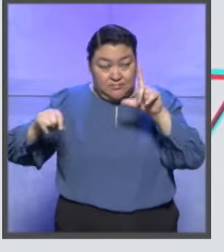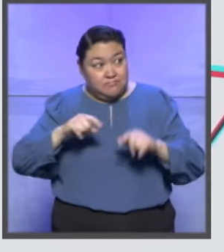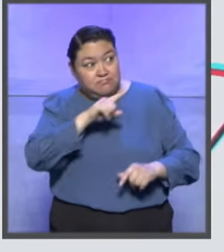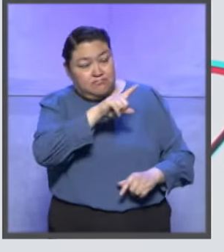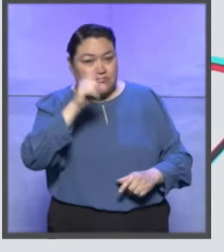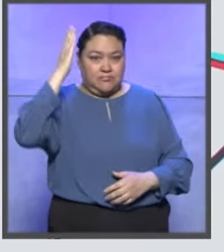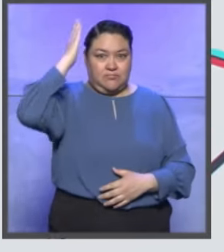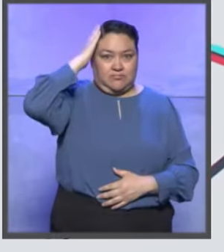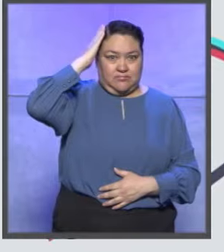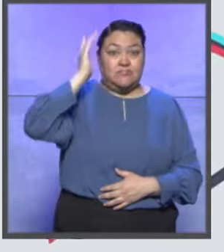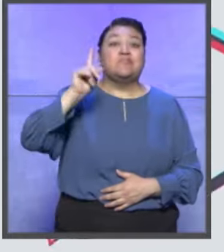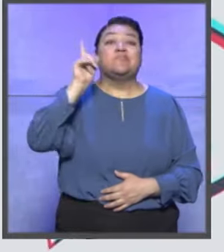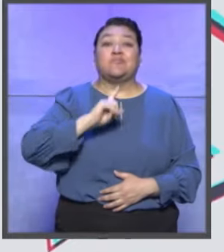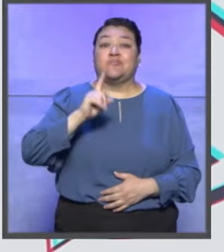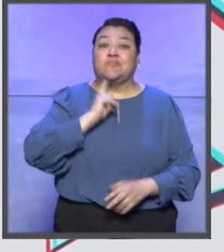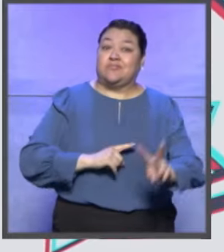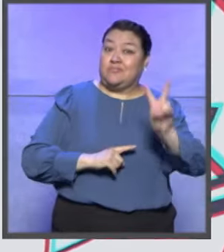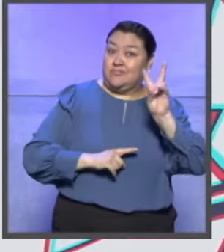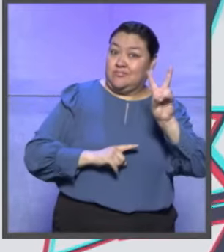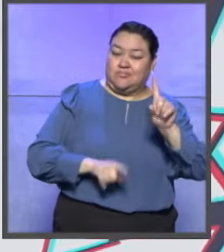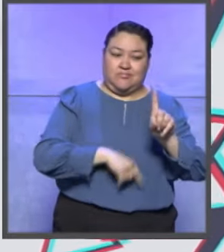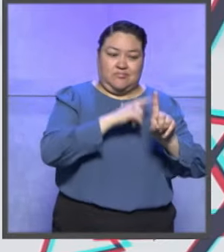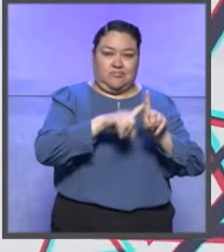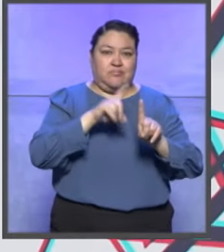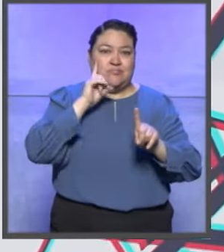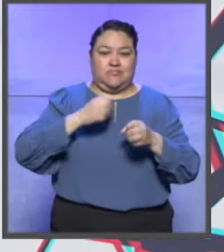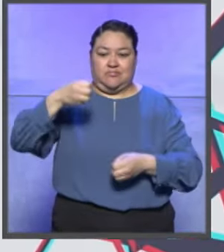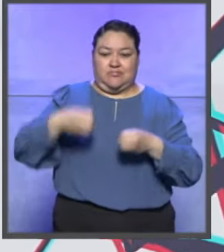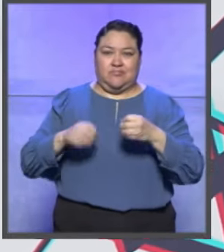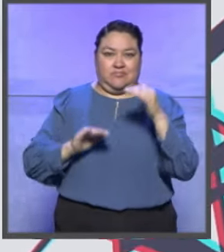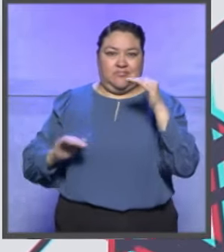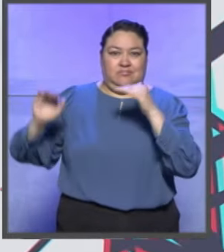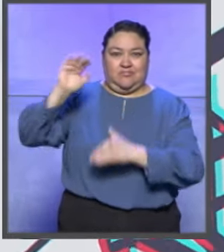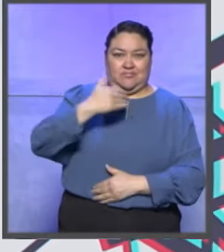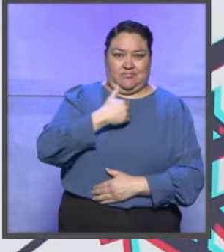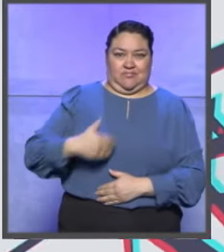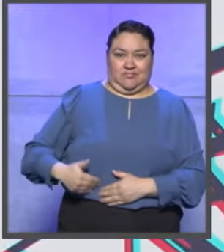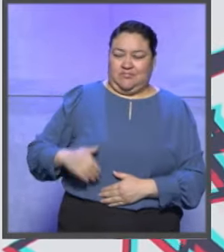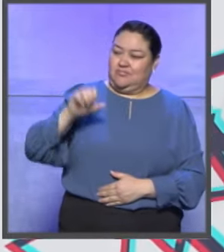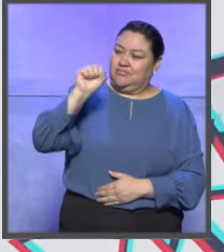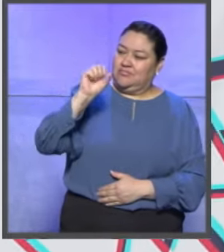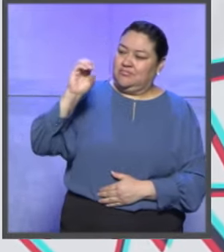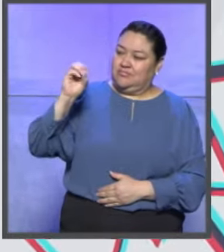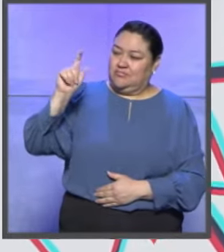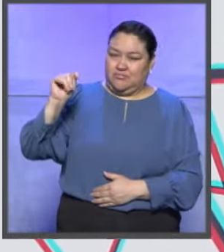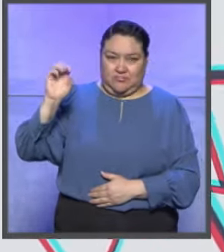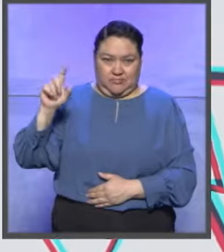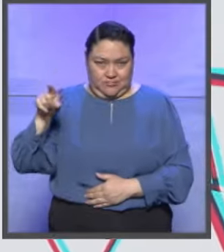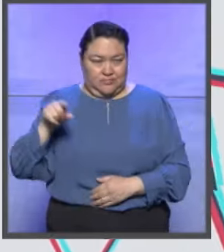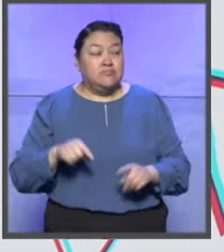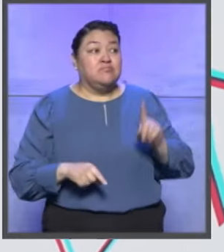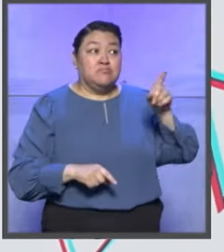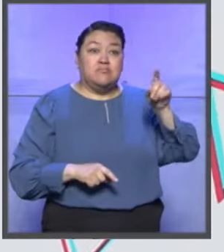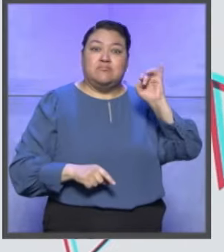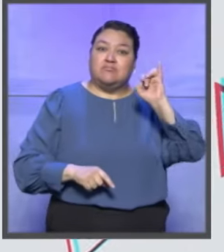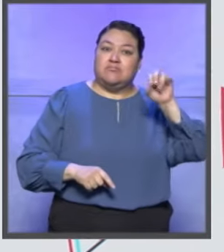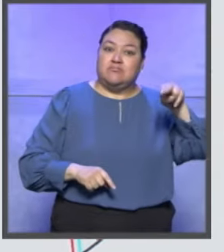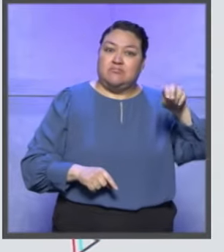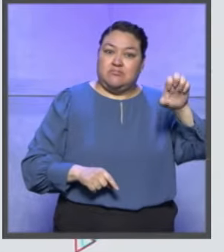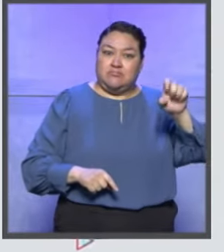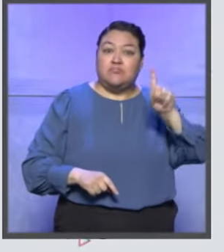están encabezadas por dos grandes mujeres, como lo es la magistrada Mónica Aralí Soto Fregoso y en el Instituto